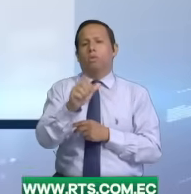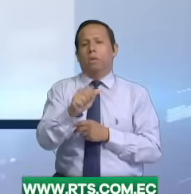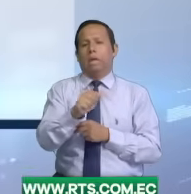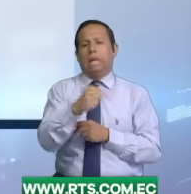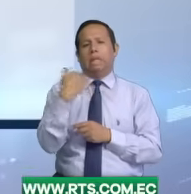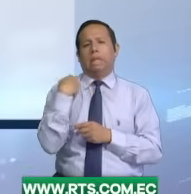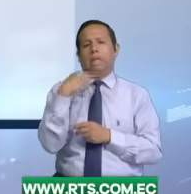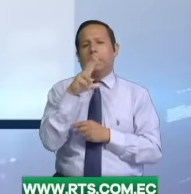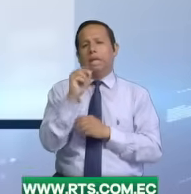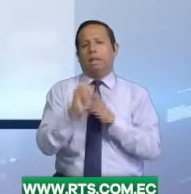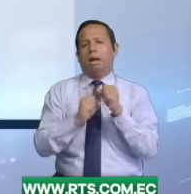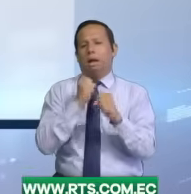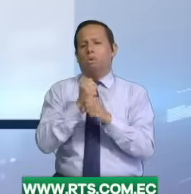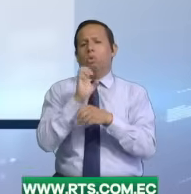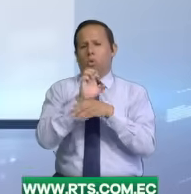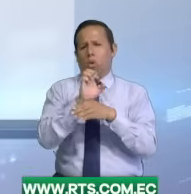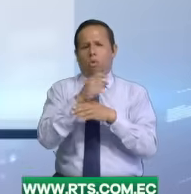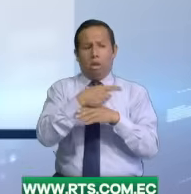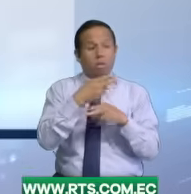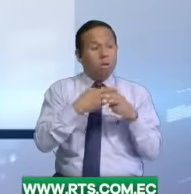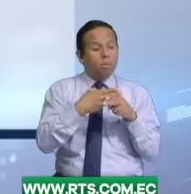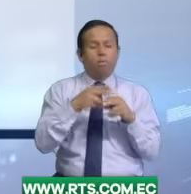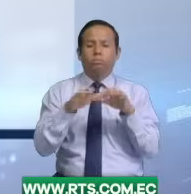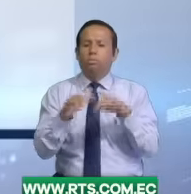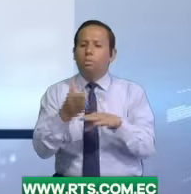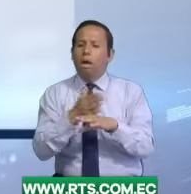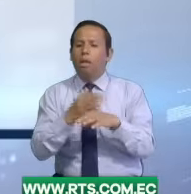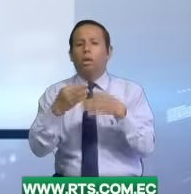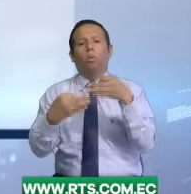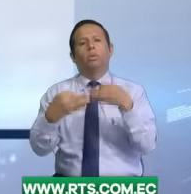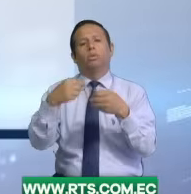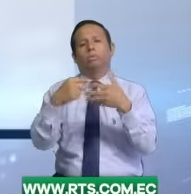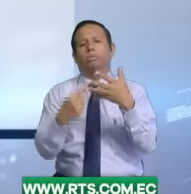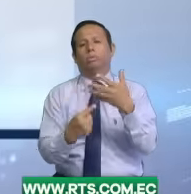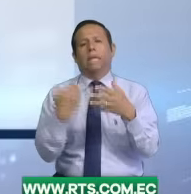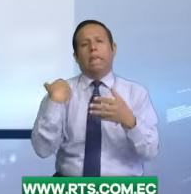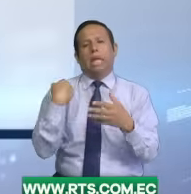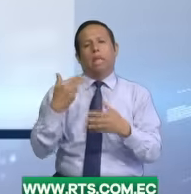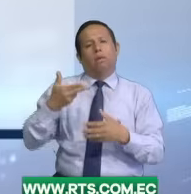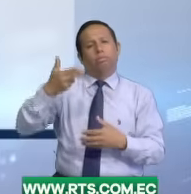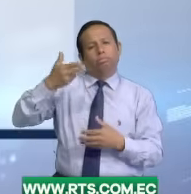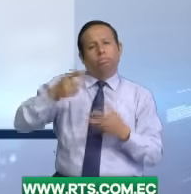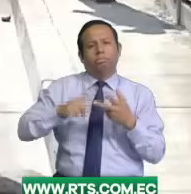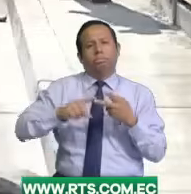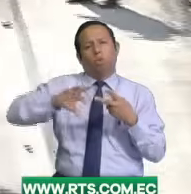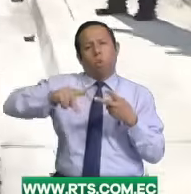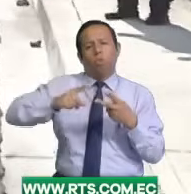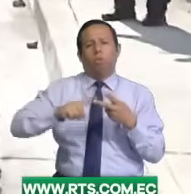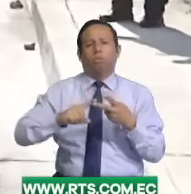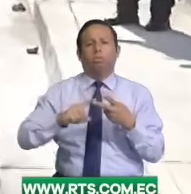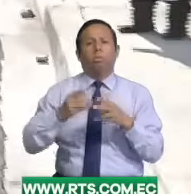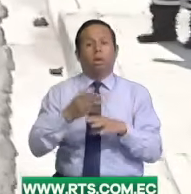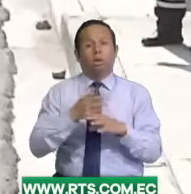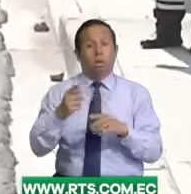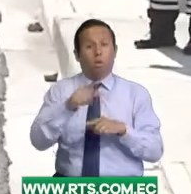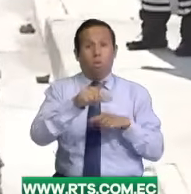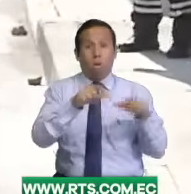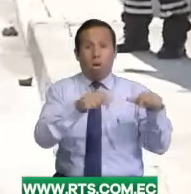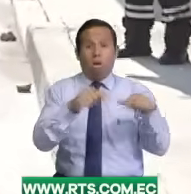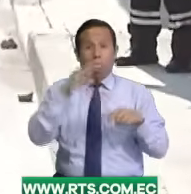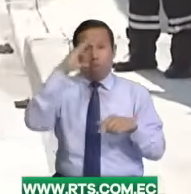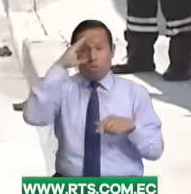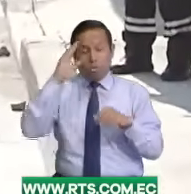nacionalidad ecuatoriana, que poseía varios antecedentes penales por tenencia de armas y delito de robo. Al punto llegaron las